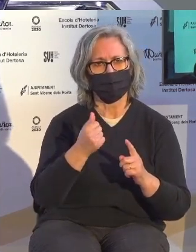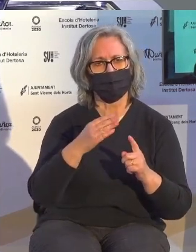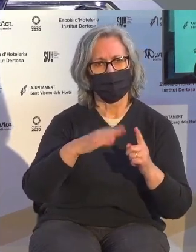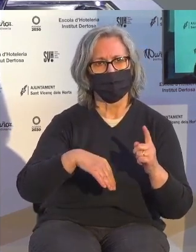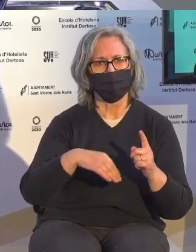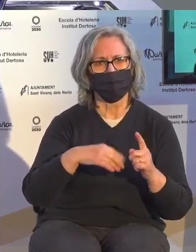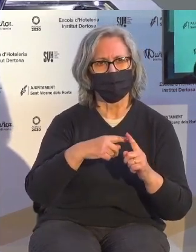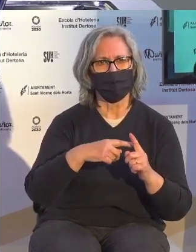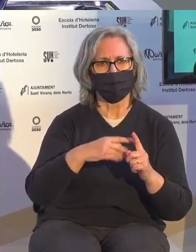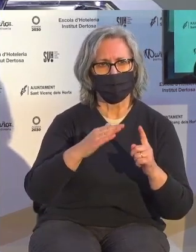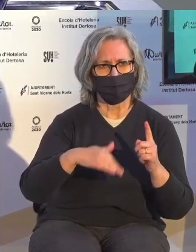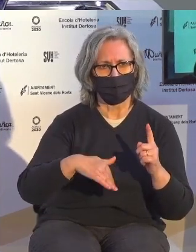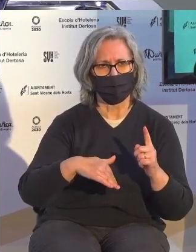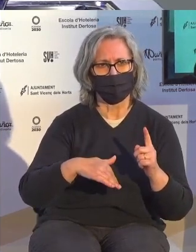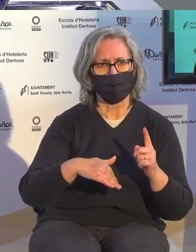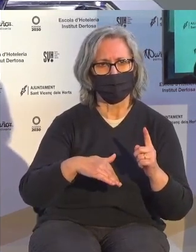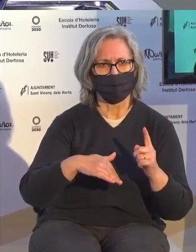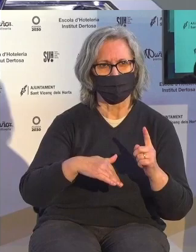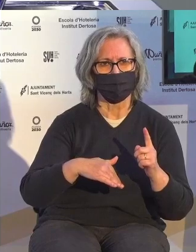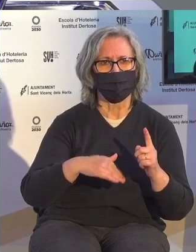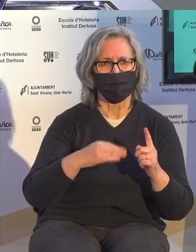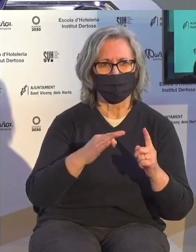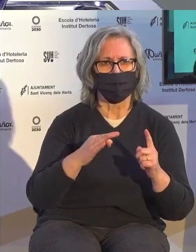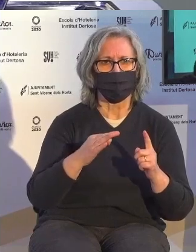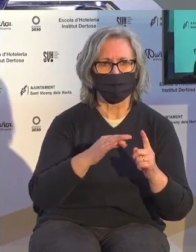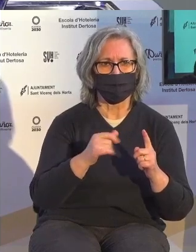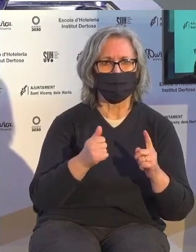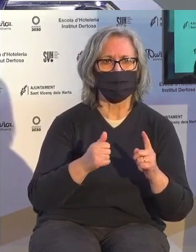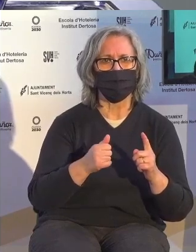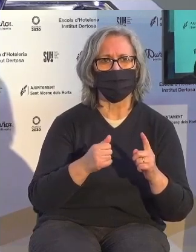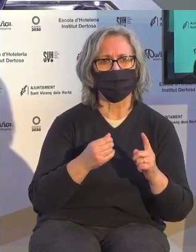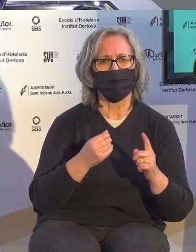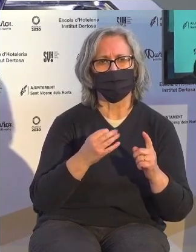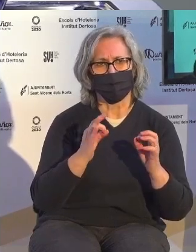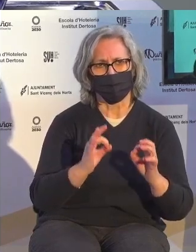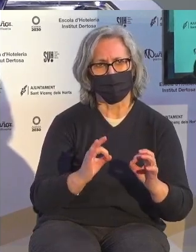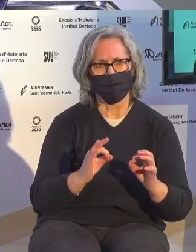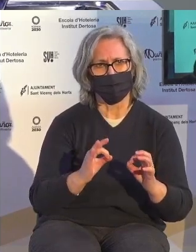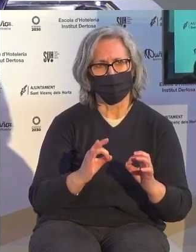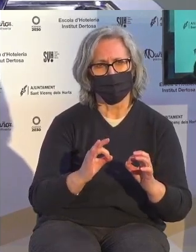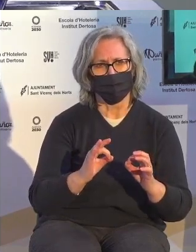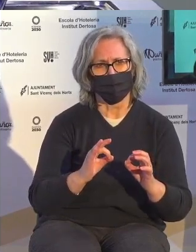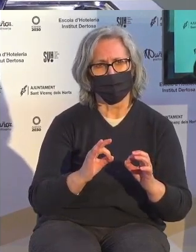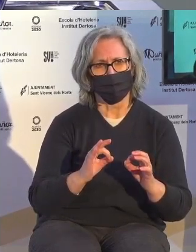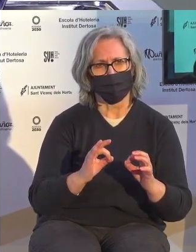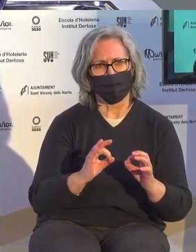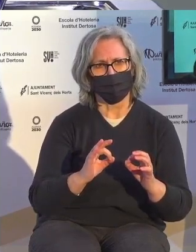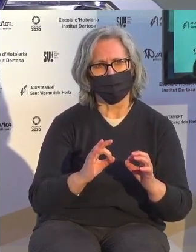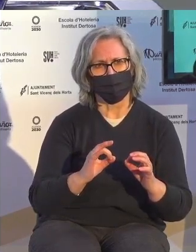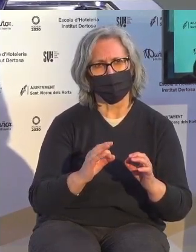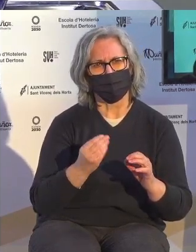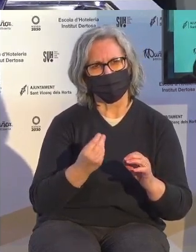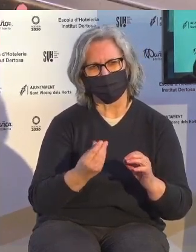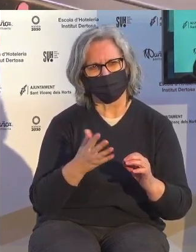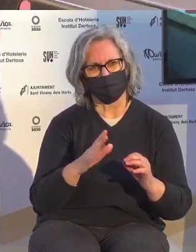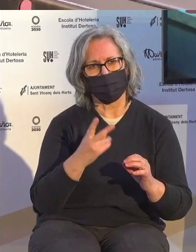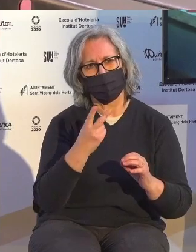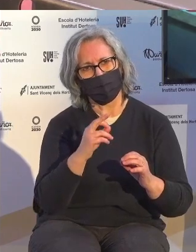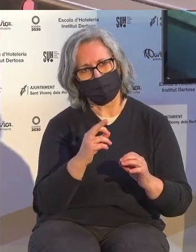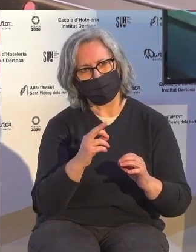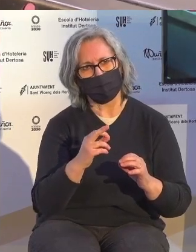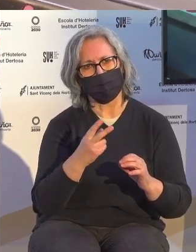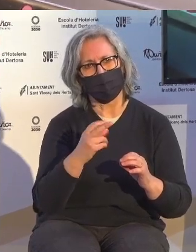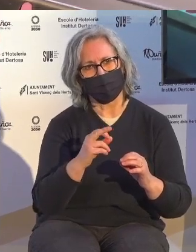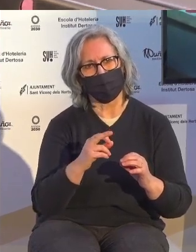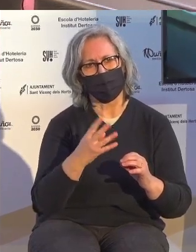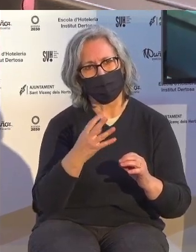ofrece para los relatos en primeros 14 menos 16 porque se quede la temperatura más estable no están tan frías aquí